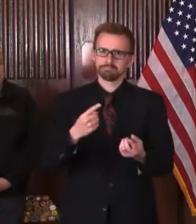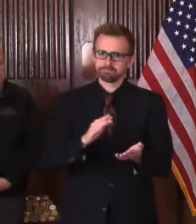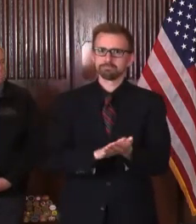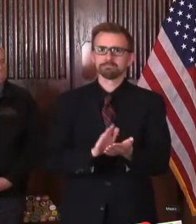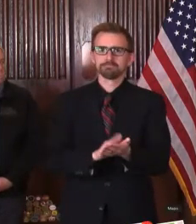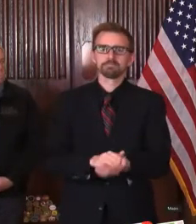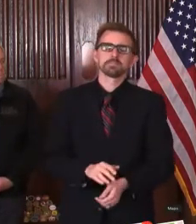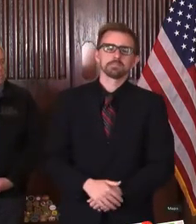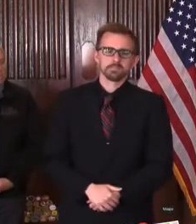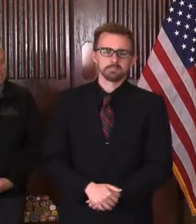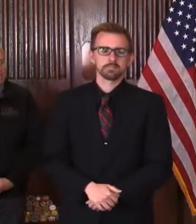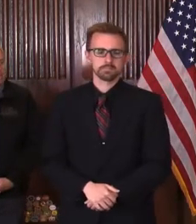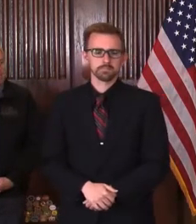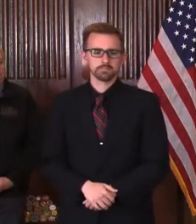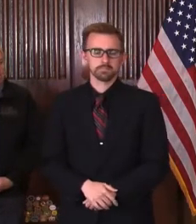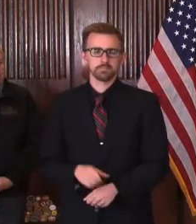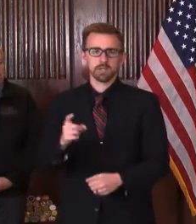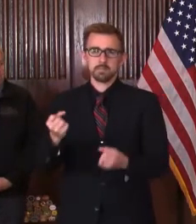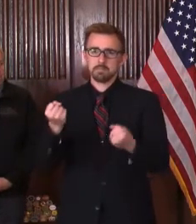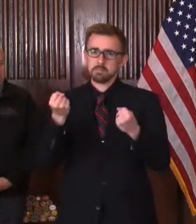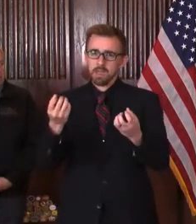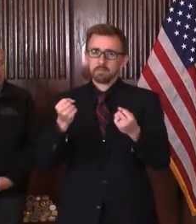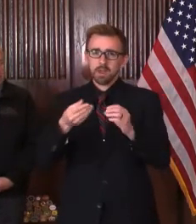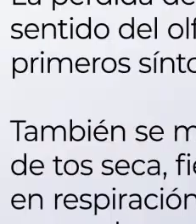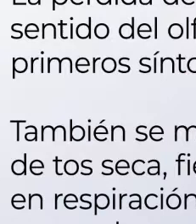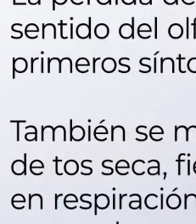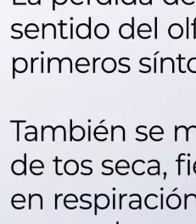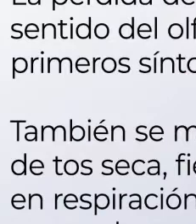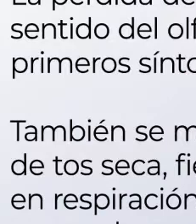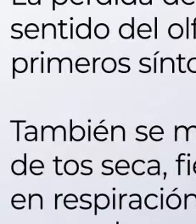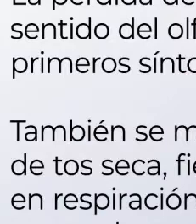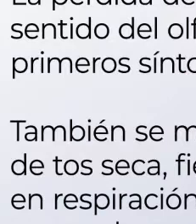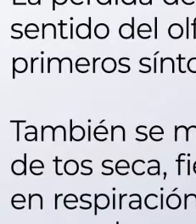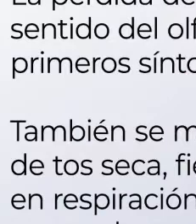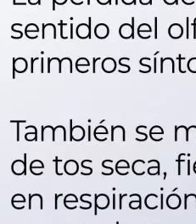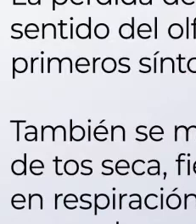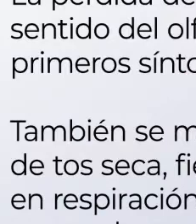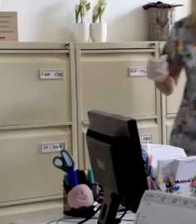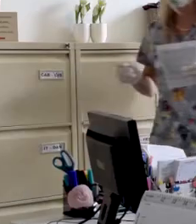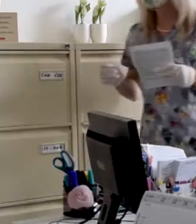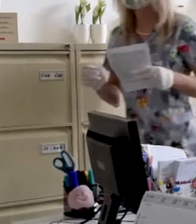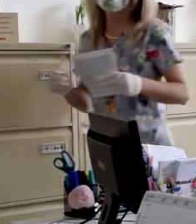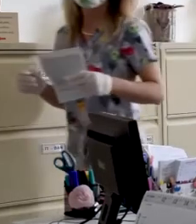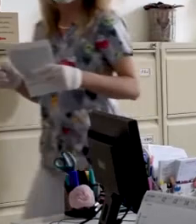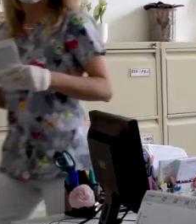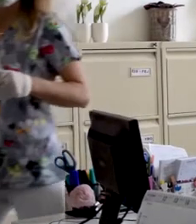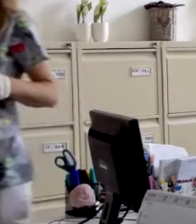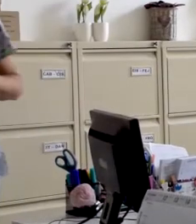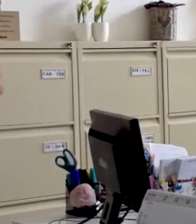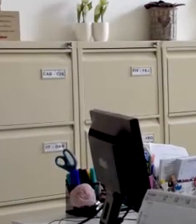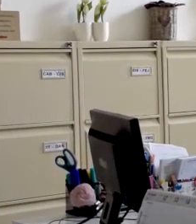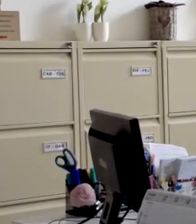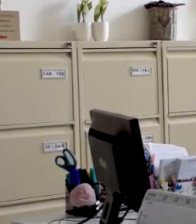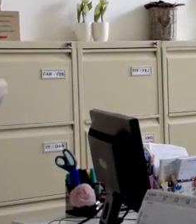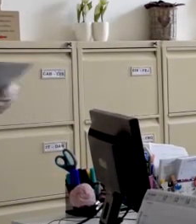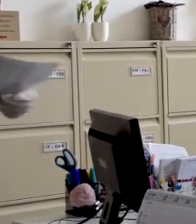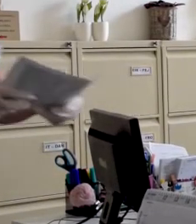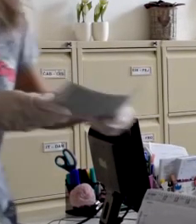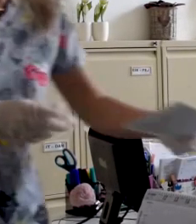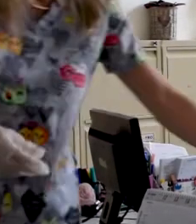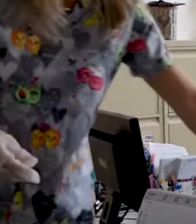gente desarrolla síntomas más o menos a los 5 días después del contacto con alguien que está infectado. El coronavirus